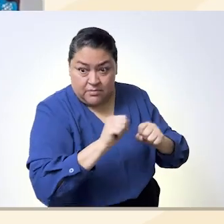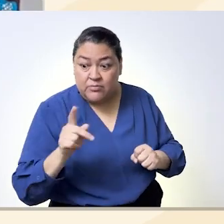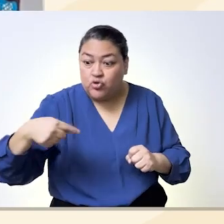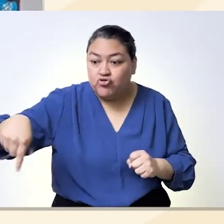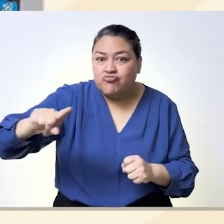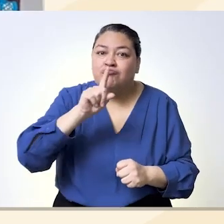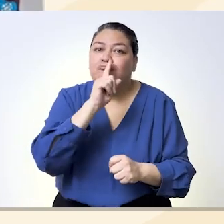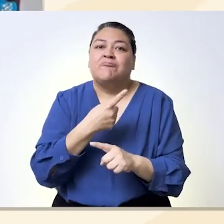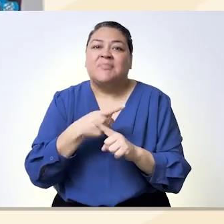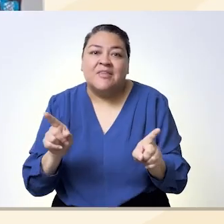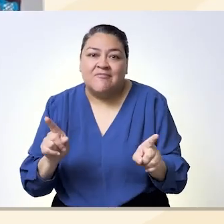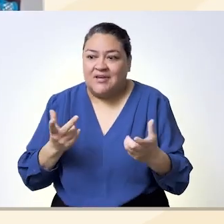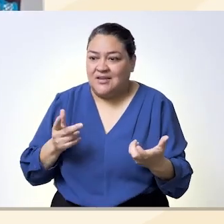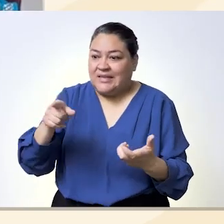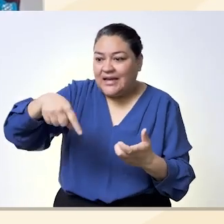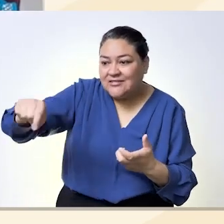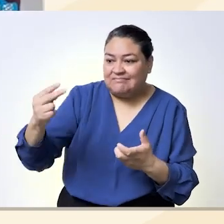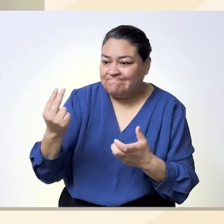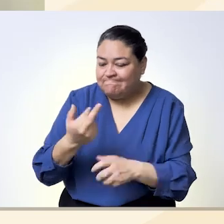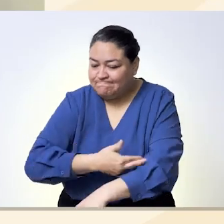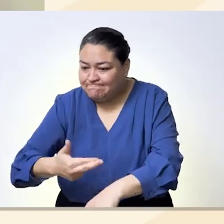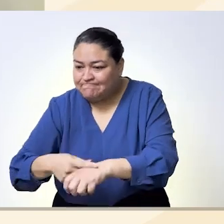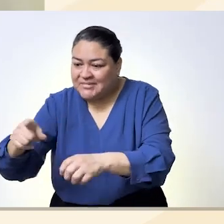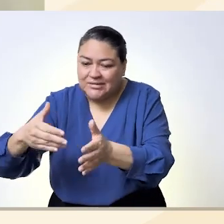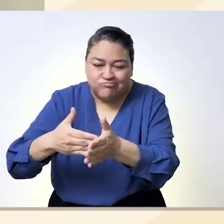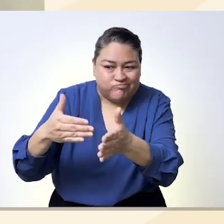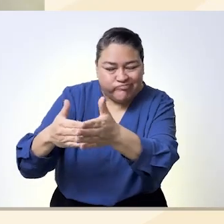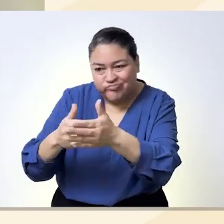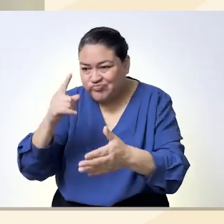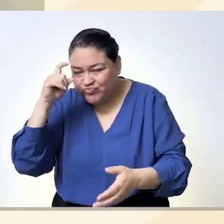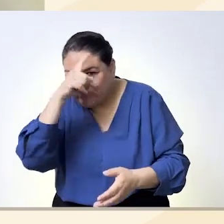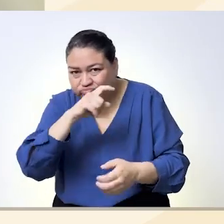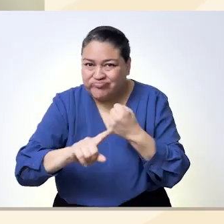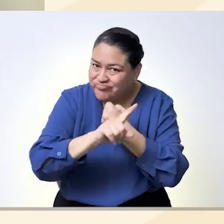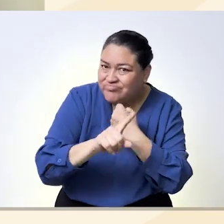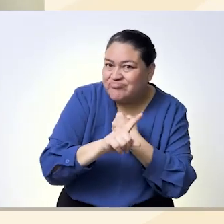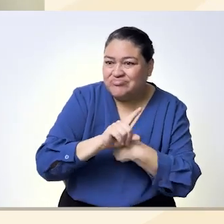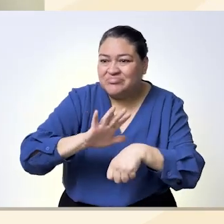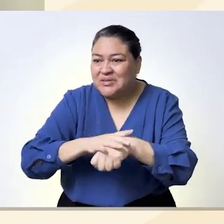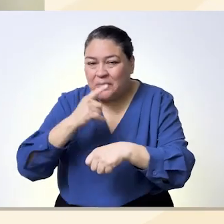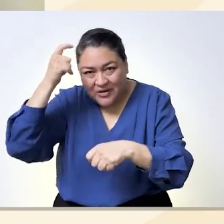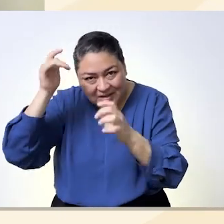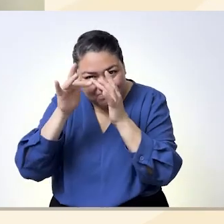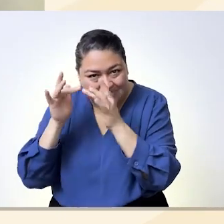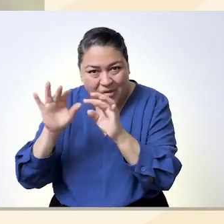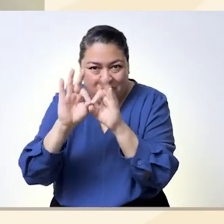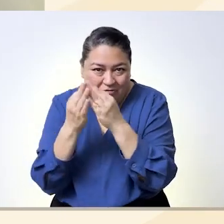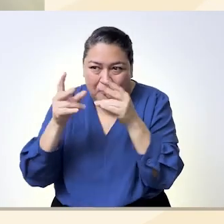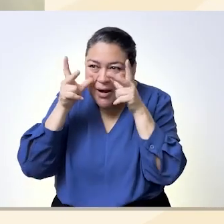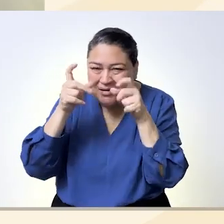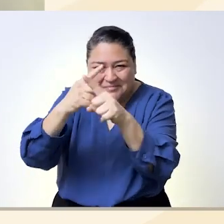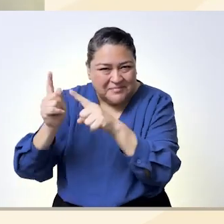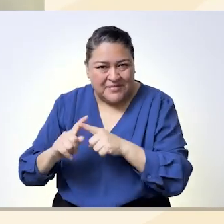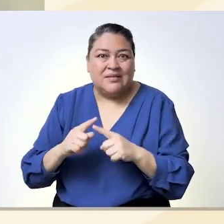normatives, nada está diseñado teniéndonos en mente, y entonces eso genera un montón de procesos sociales complejos, pero básicamente se trata